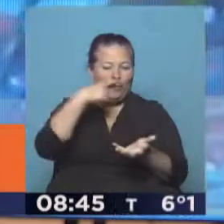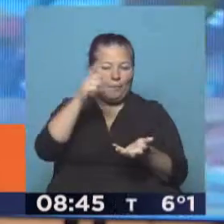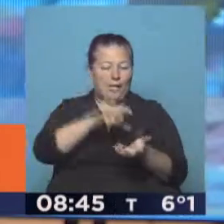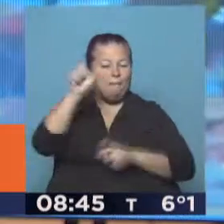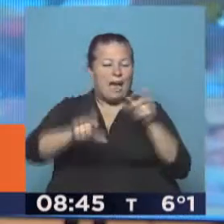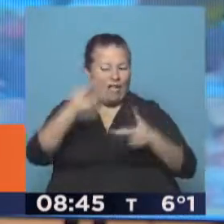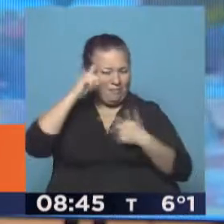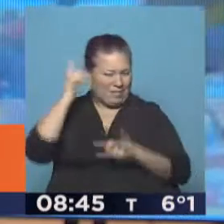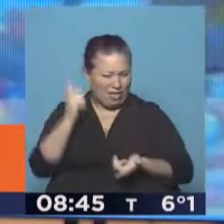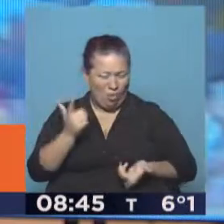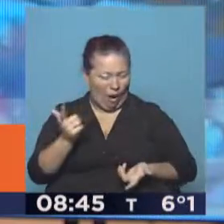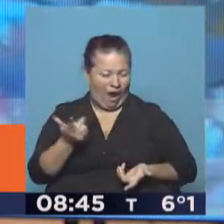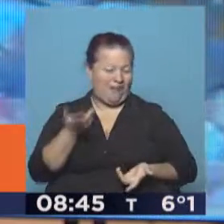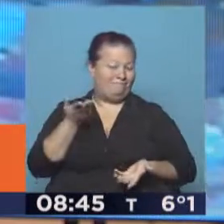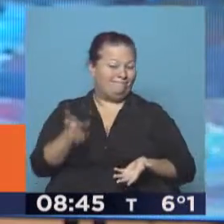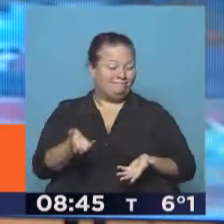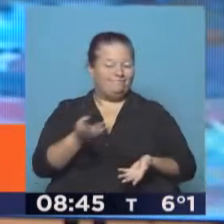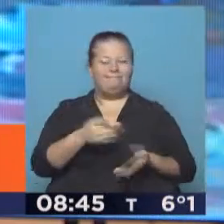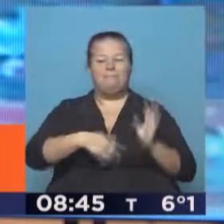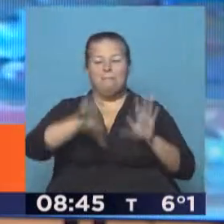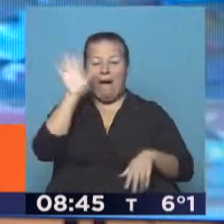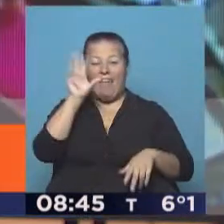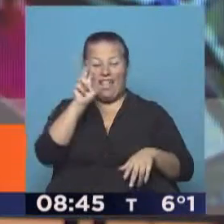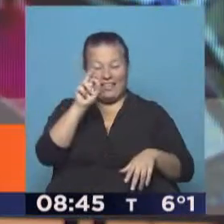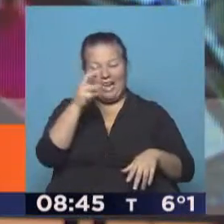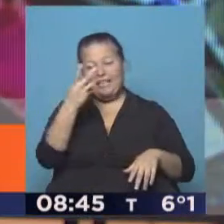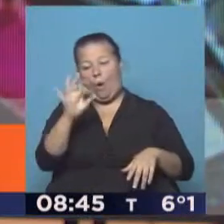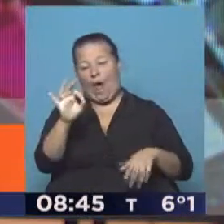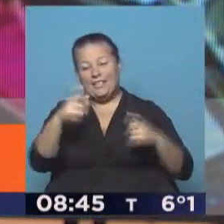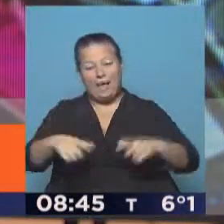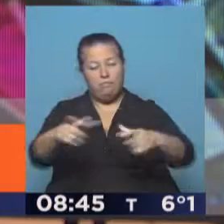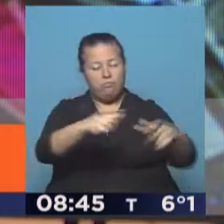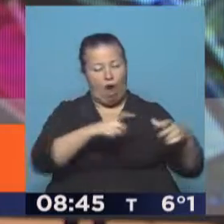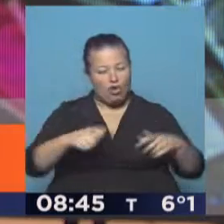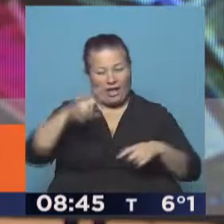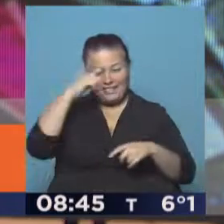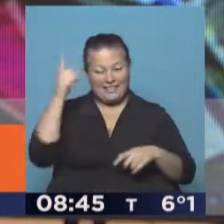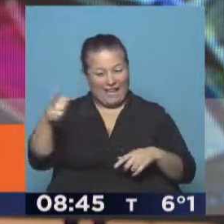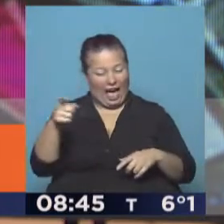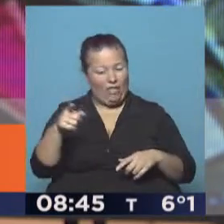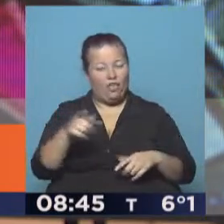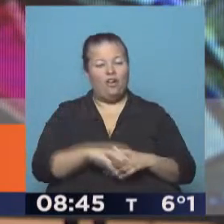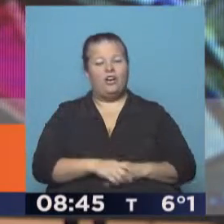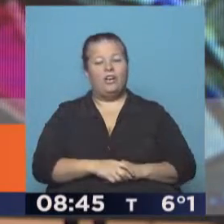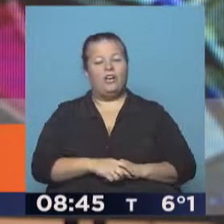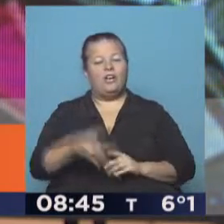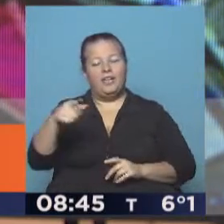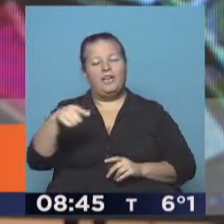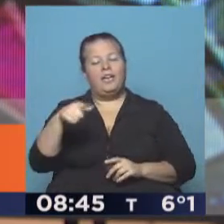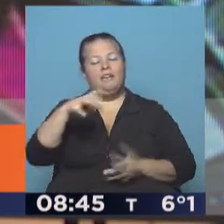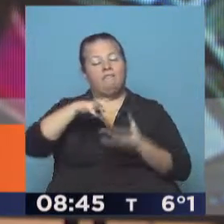gente inexperta, de los cuales más de 30, 40 pozos petroleros del estado de Anzoátegui y del estado de